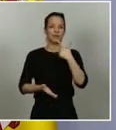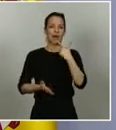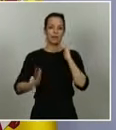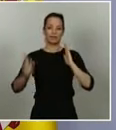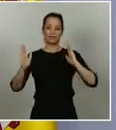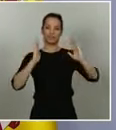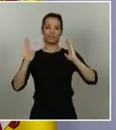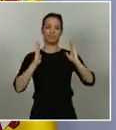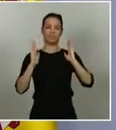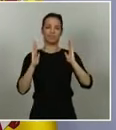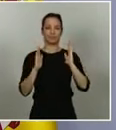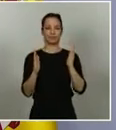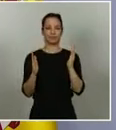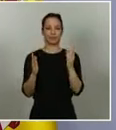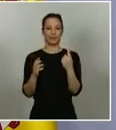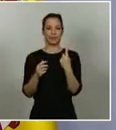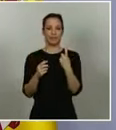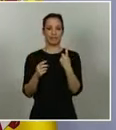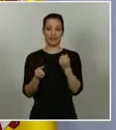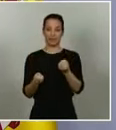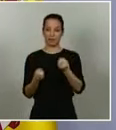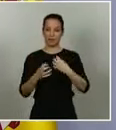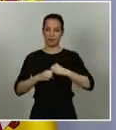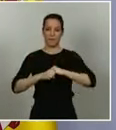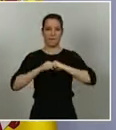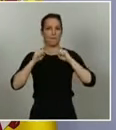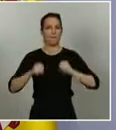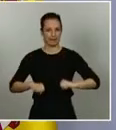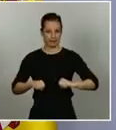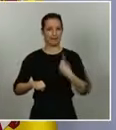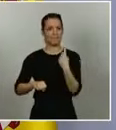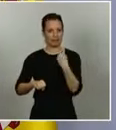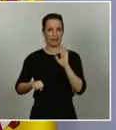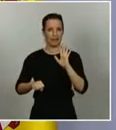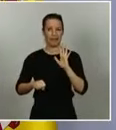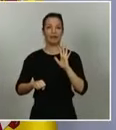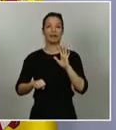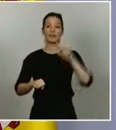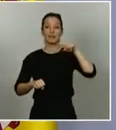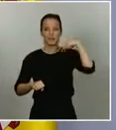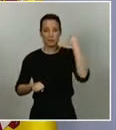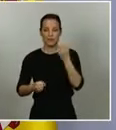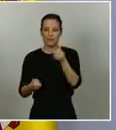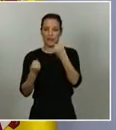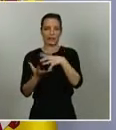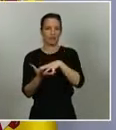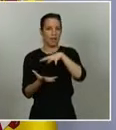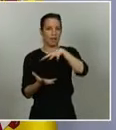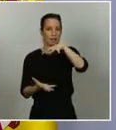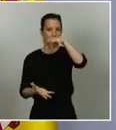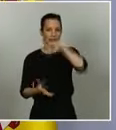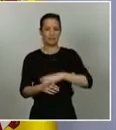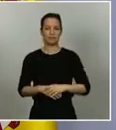que terminar de consolidar la información y continuar incrementando los datos. Los resultados de este